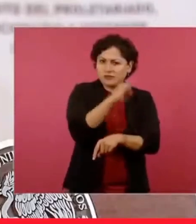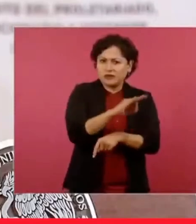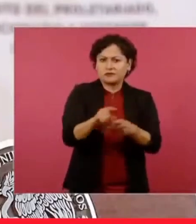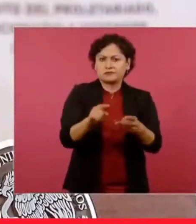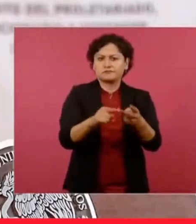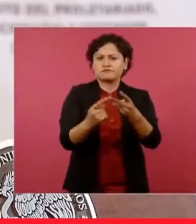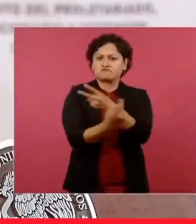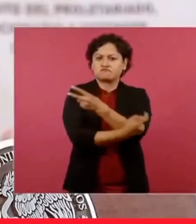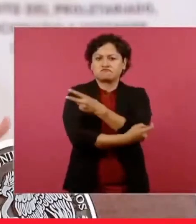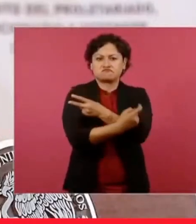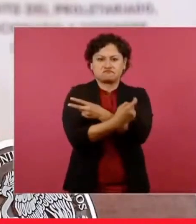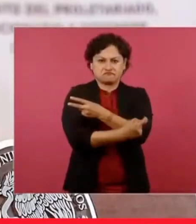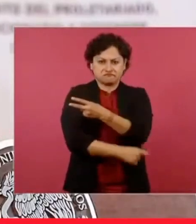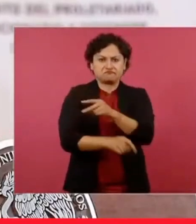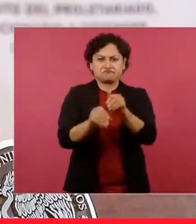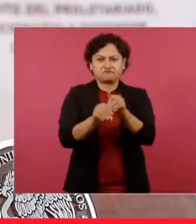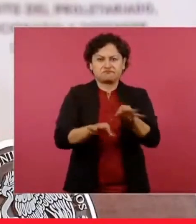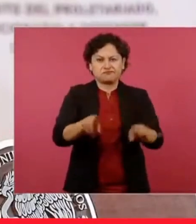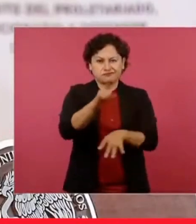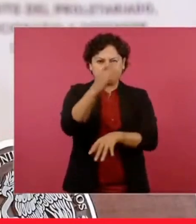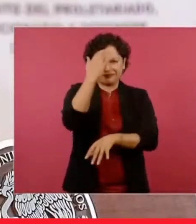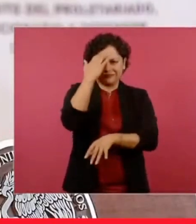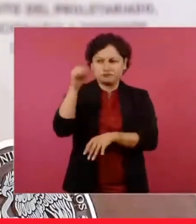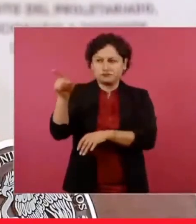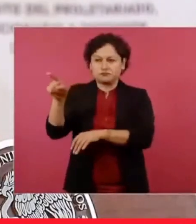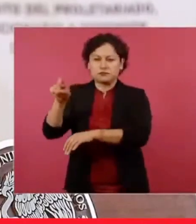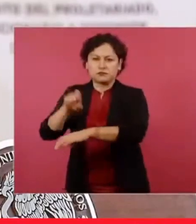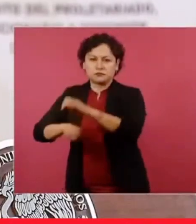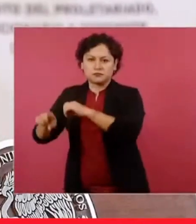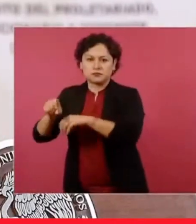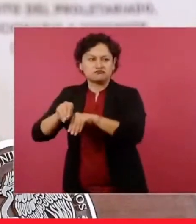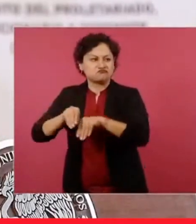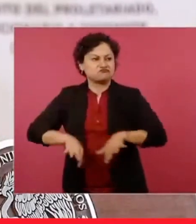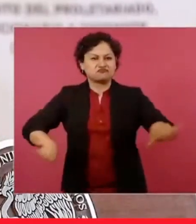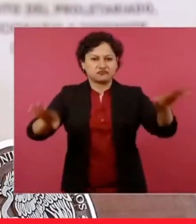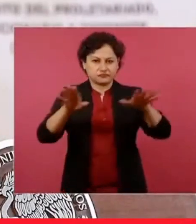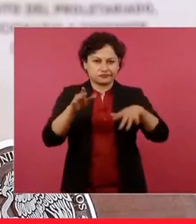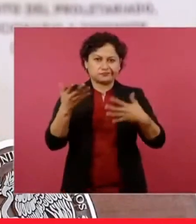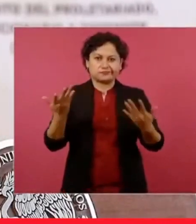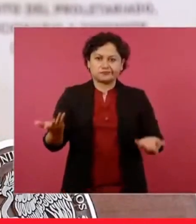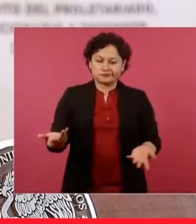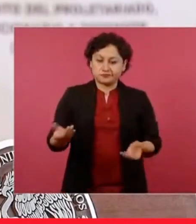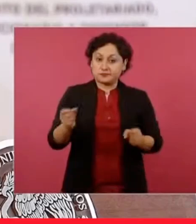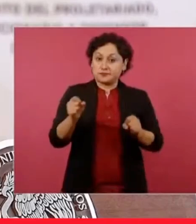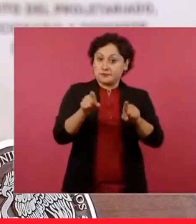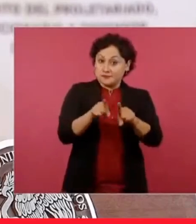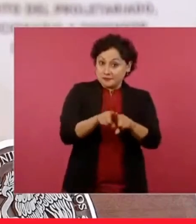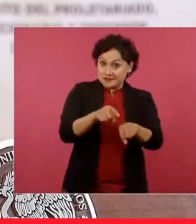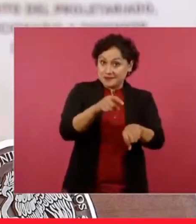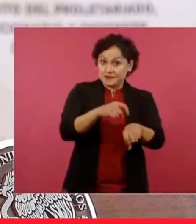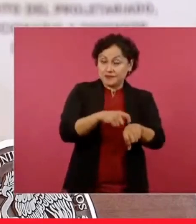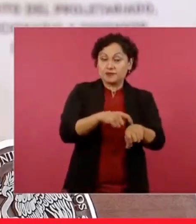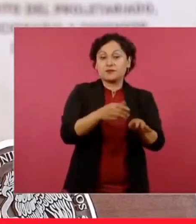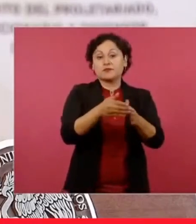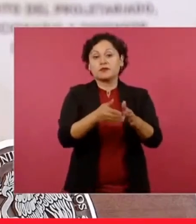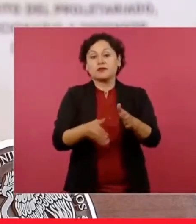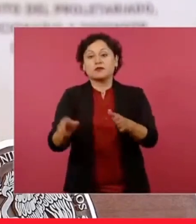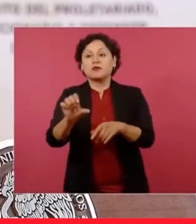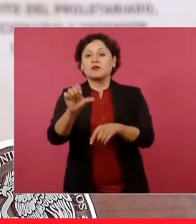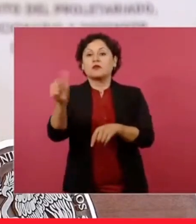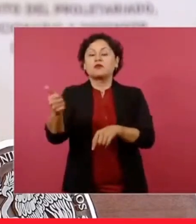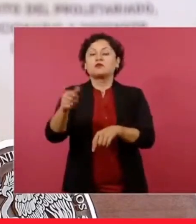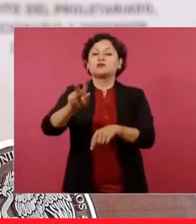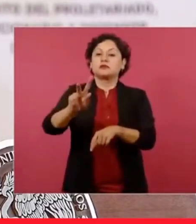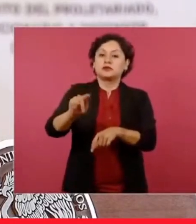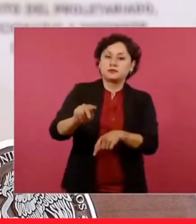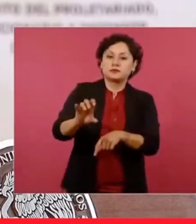de trolls, los famosos troll center. Al mismo tiempo se dio una ofensiva política de los voceros del conservadurismo en redes, medios